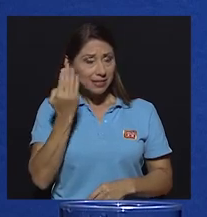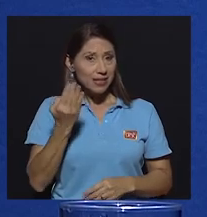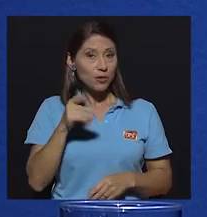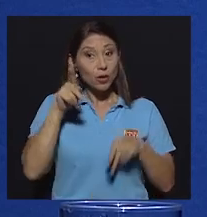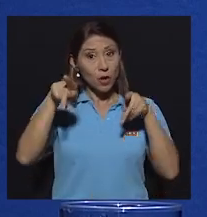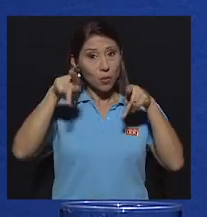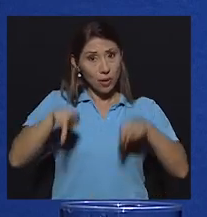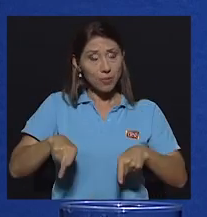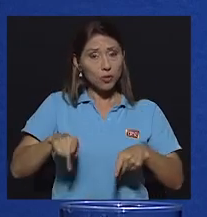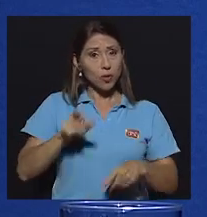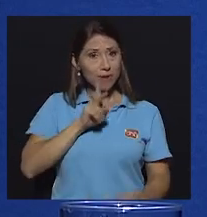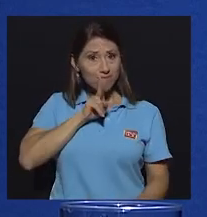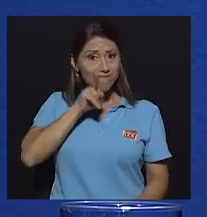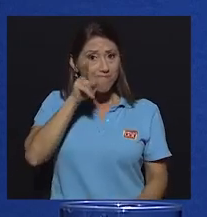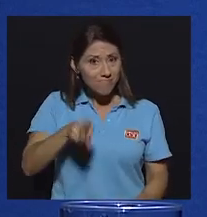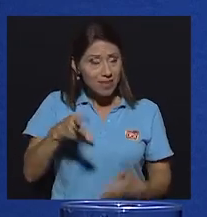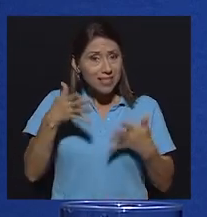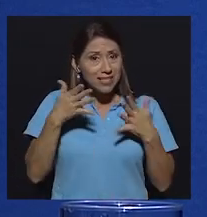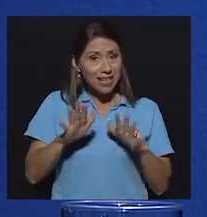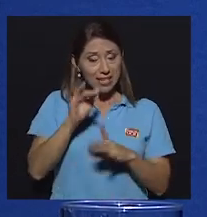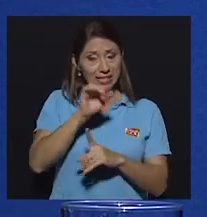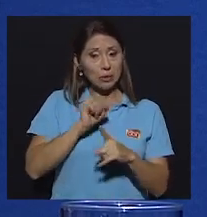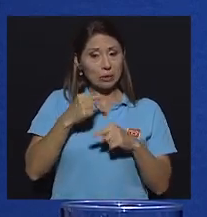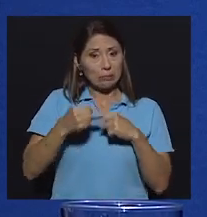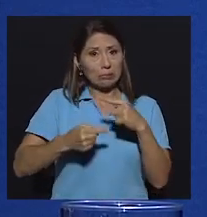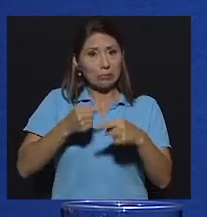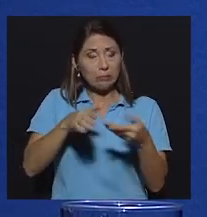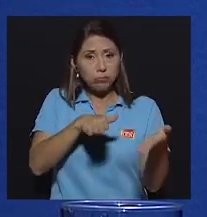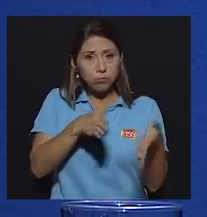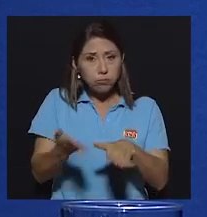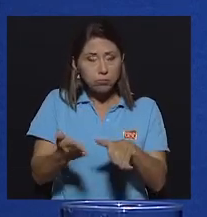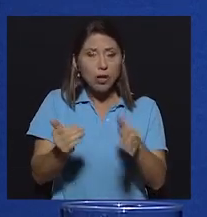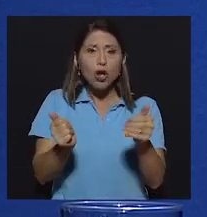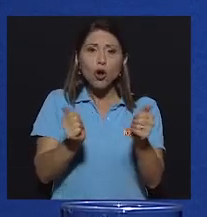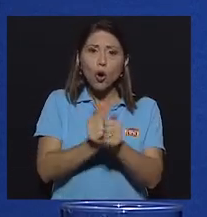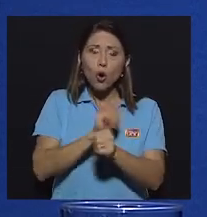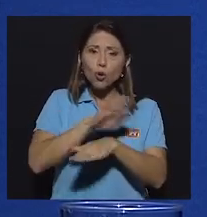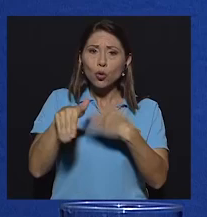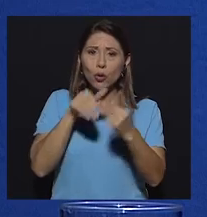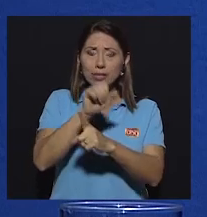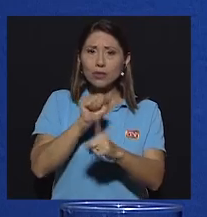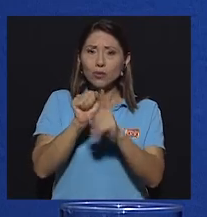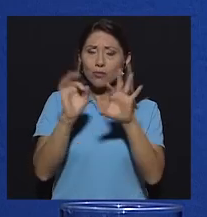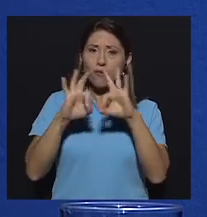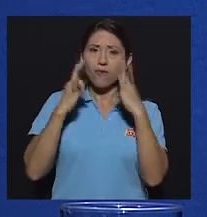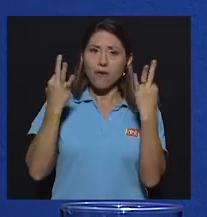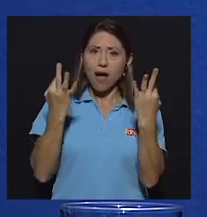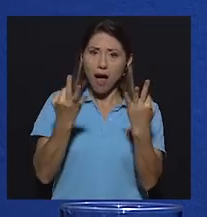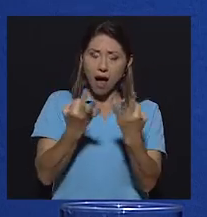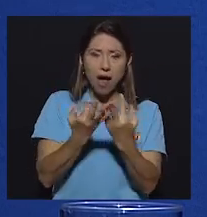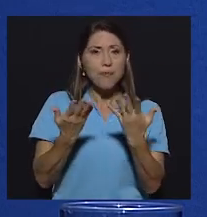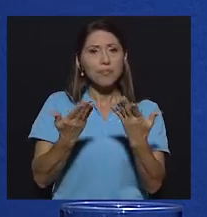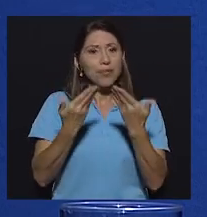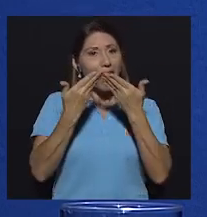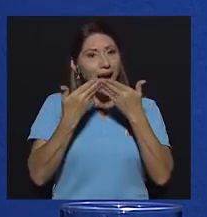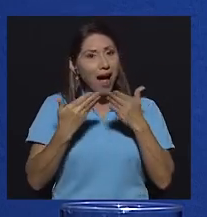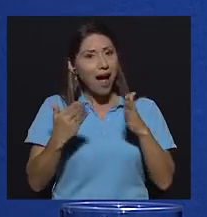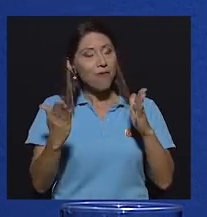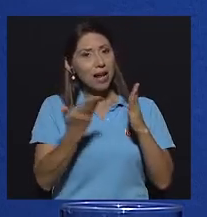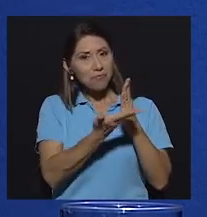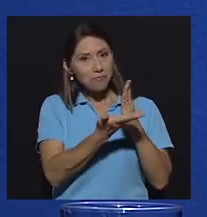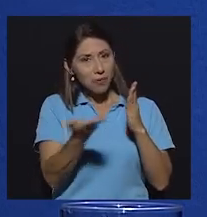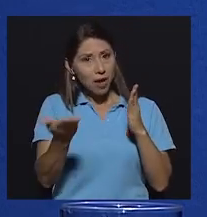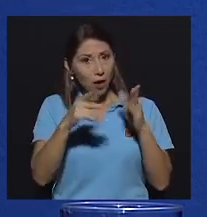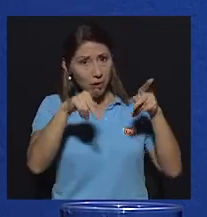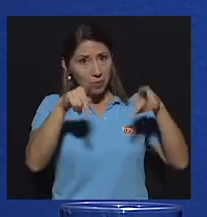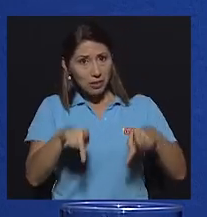persona en una situación ya terminal y con todo el entorno familiar le abran las puertas a una persona que, entiendo,